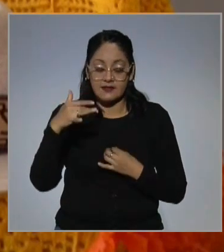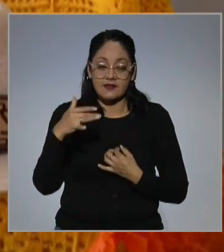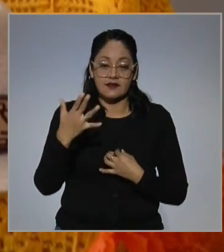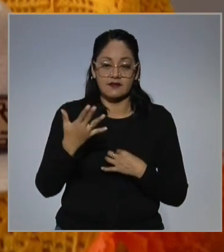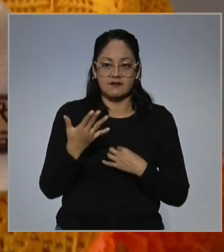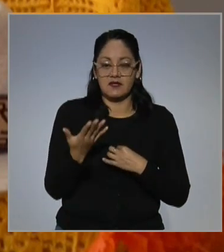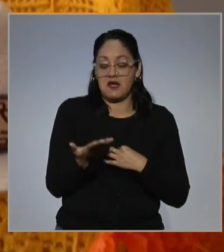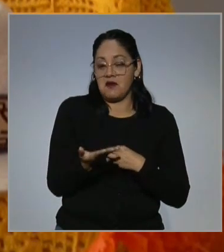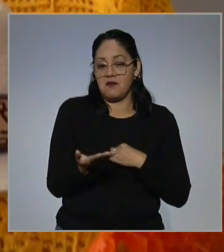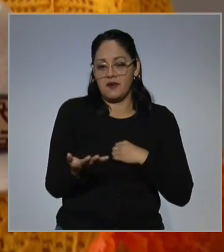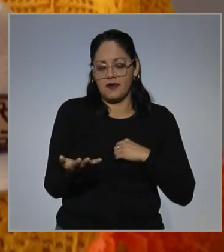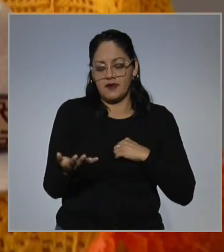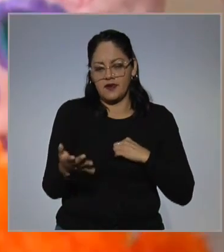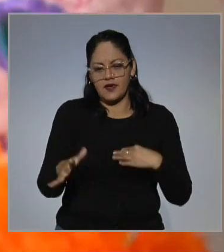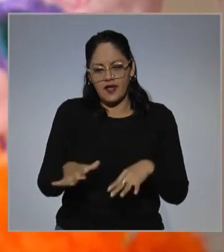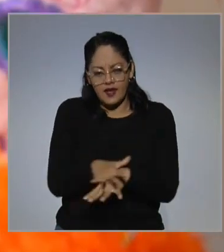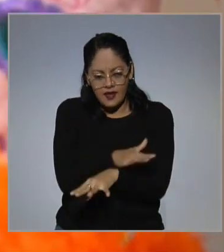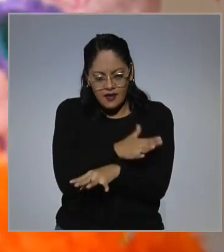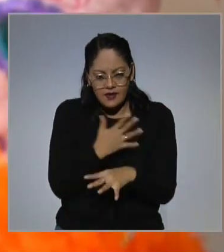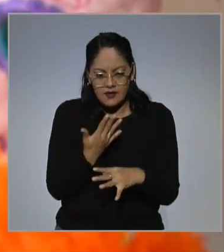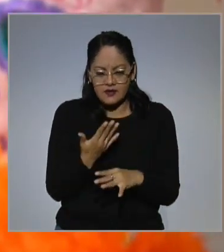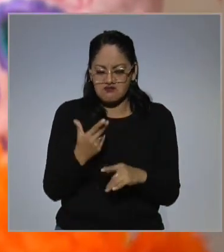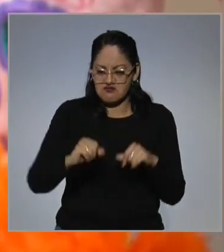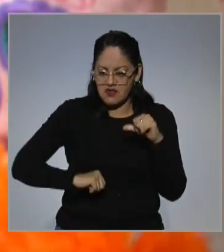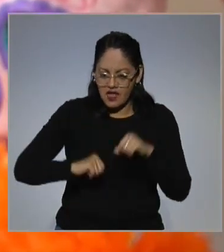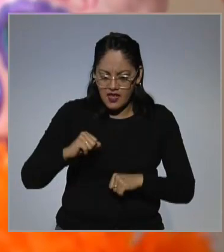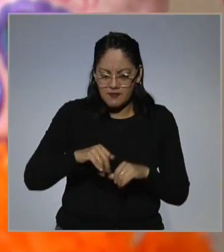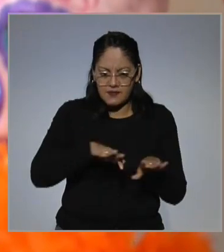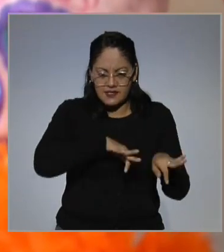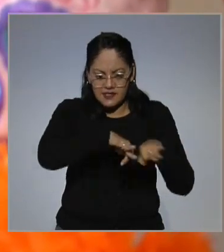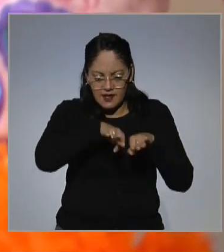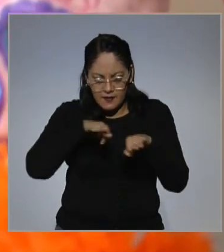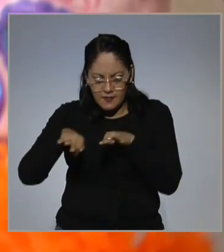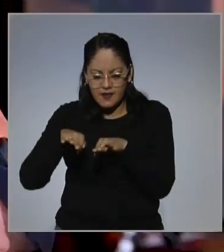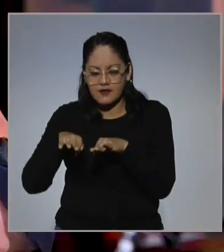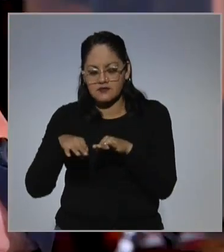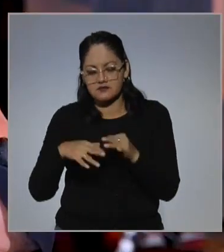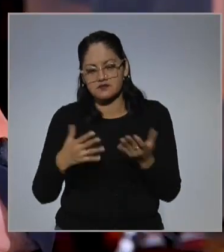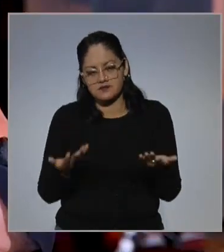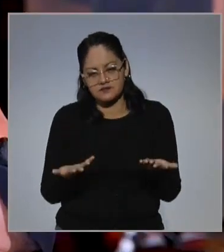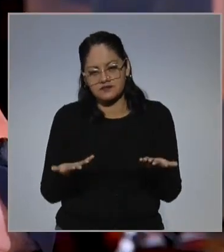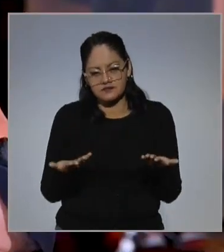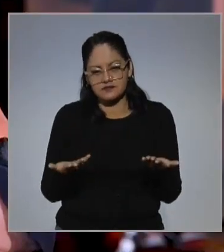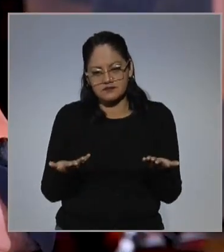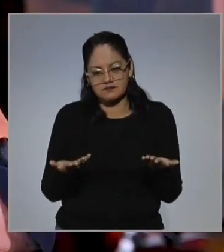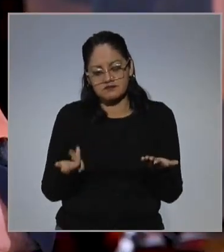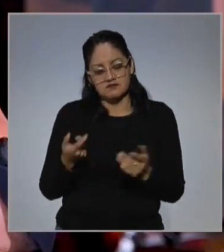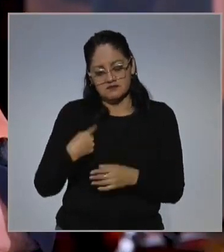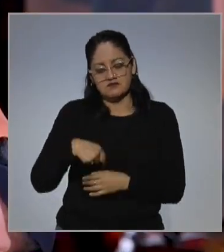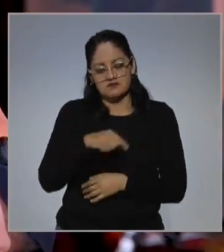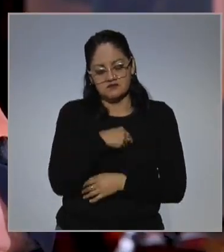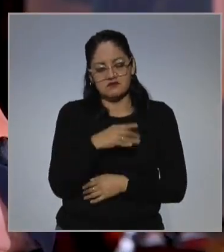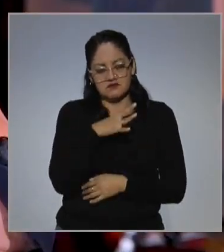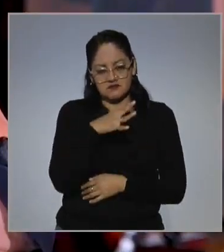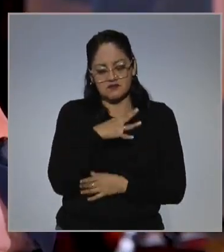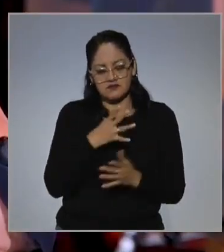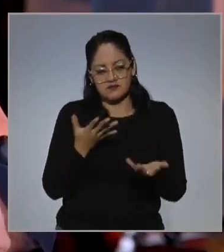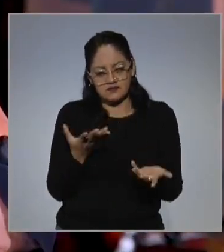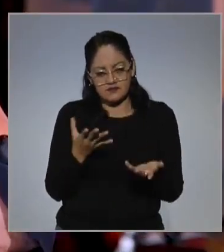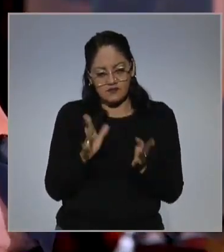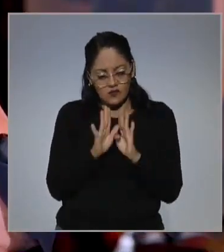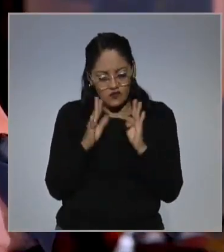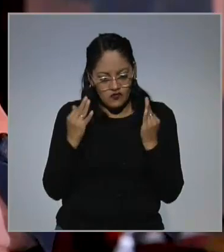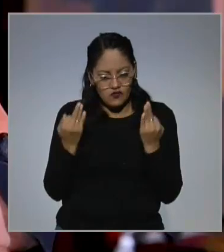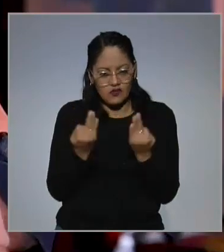el cambio de actividades laborales incluso, pues tenemos una forma